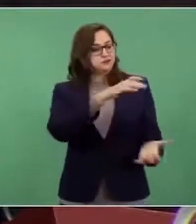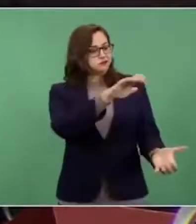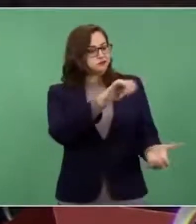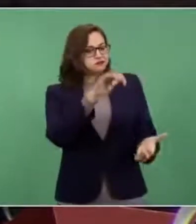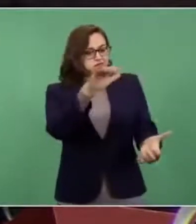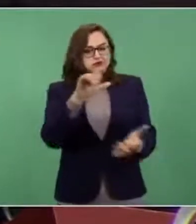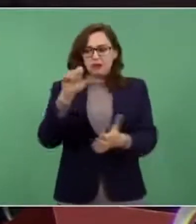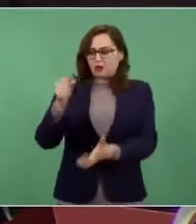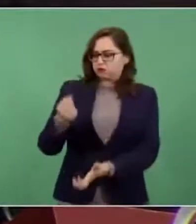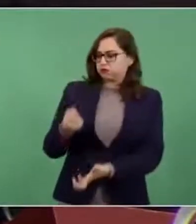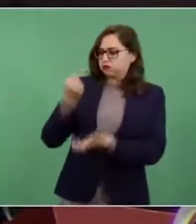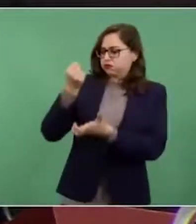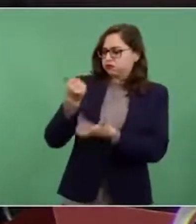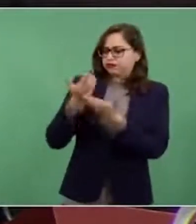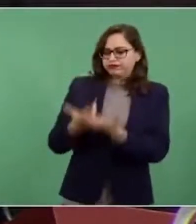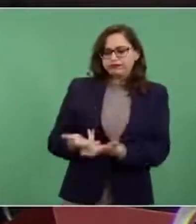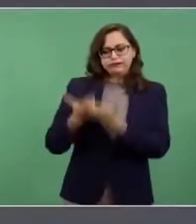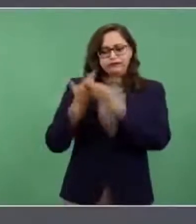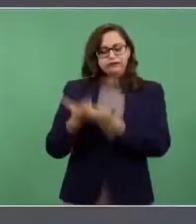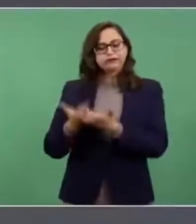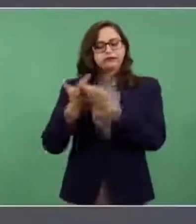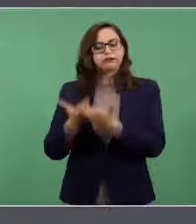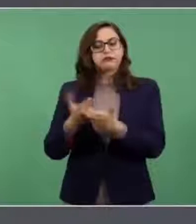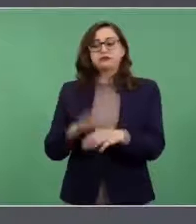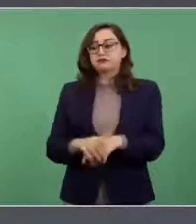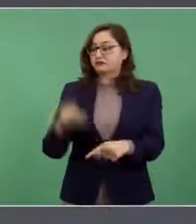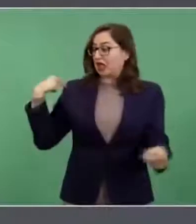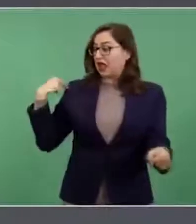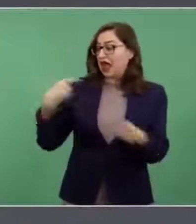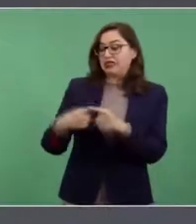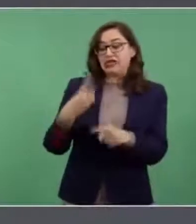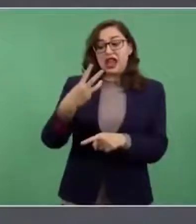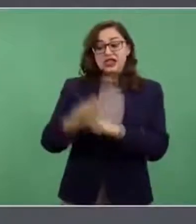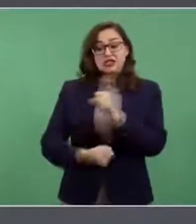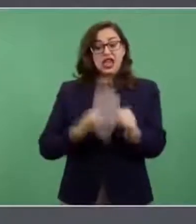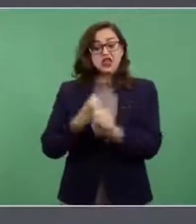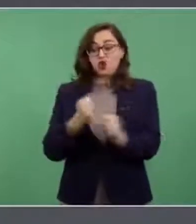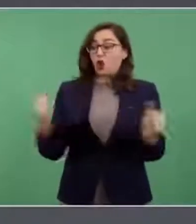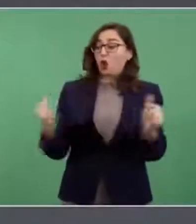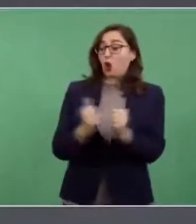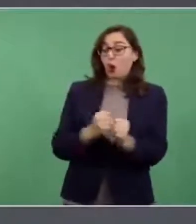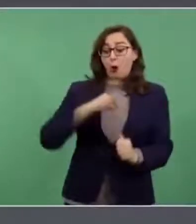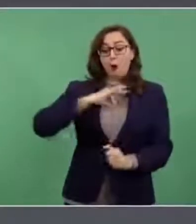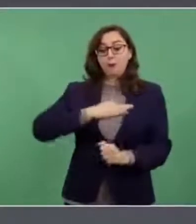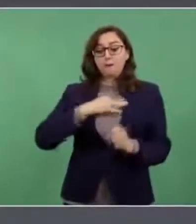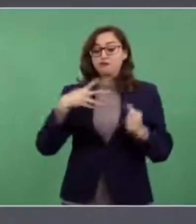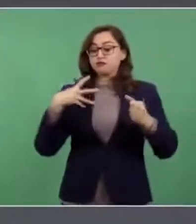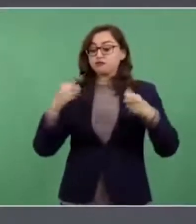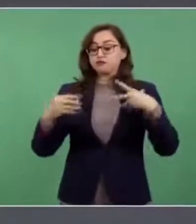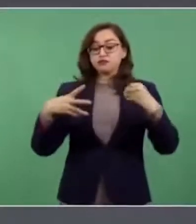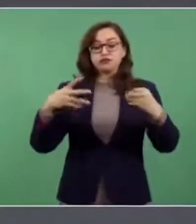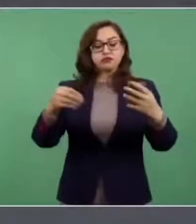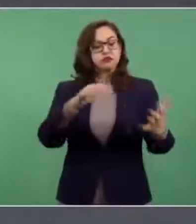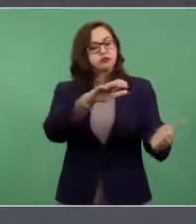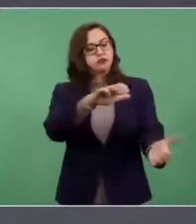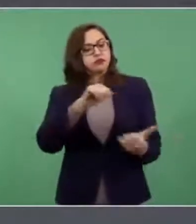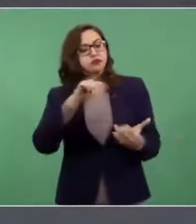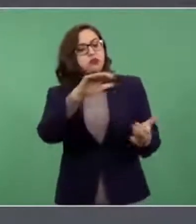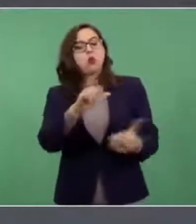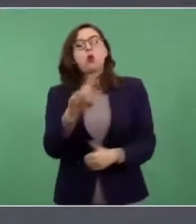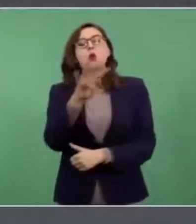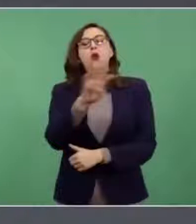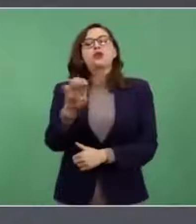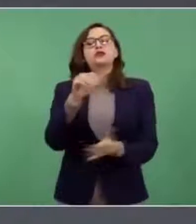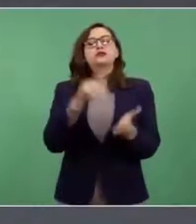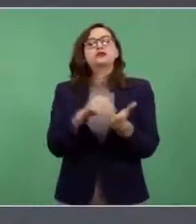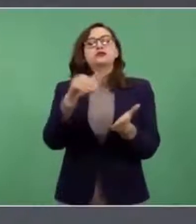pandemia, en 3 años aumentamos la recaudación en 400,000 millones de pesos